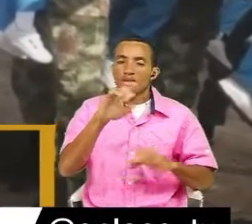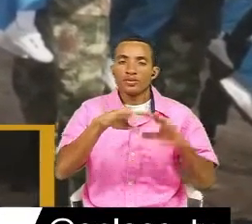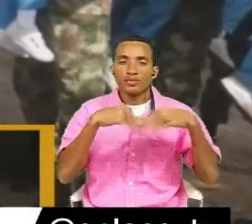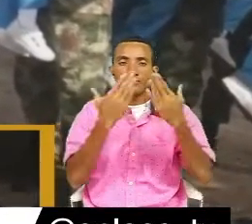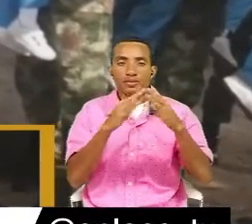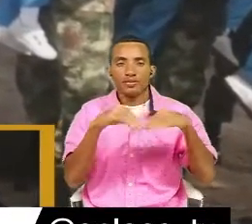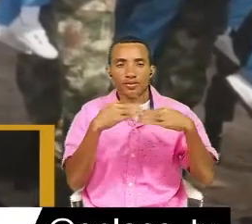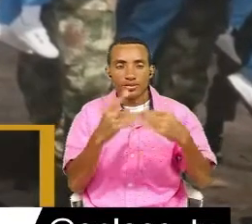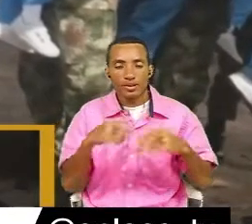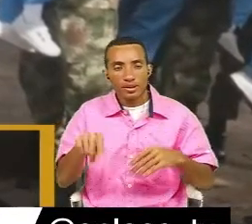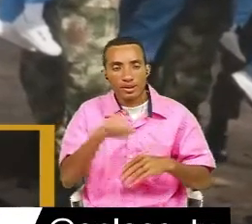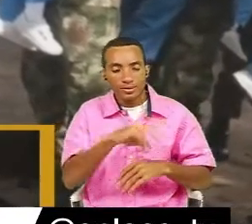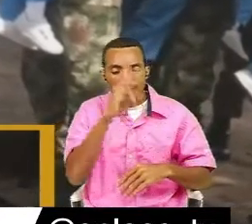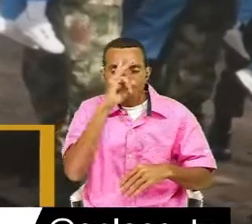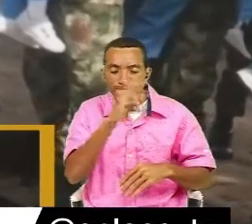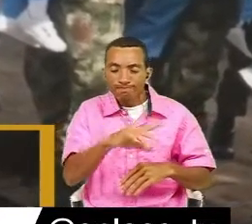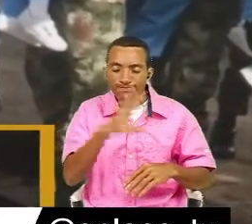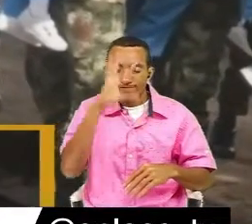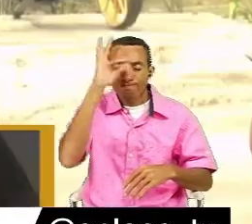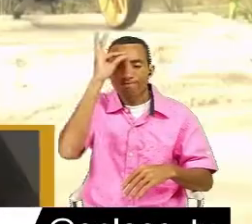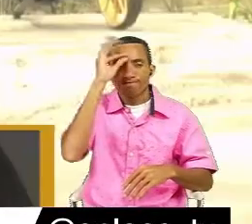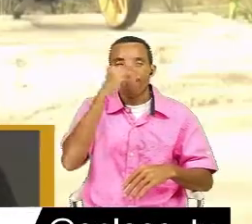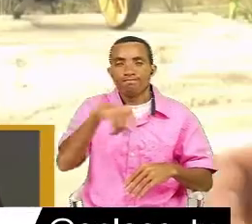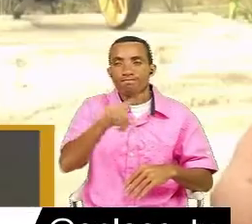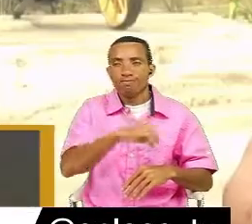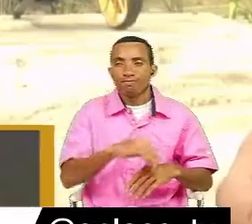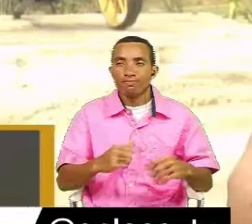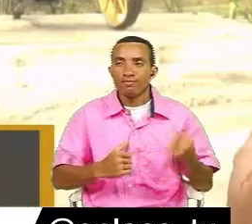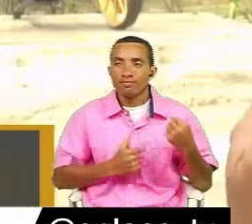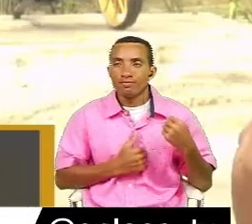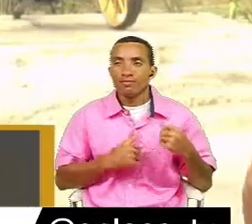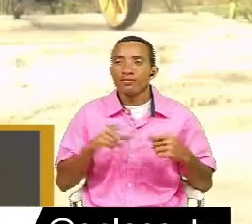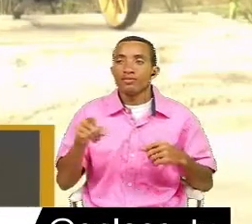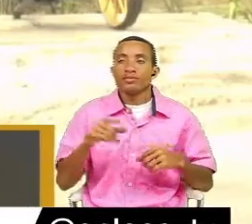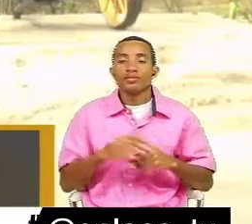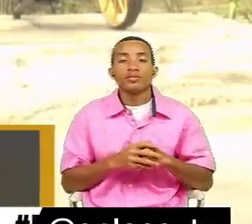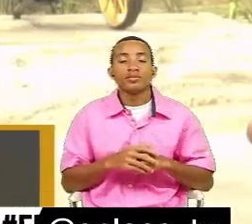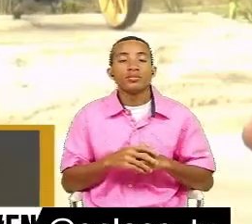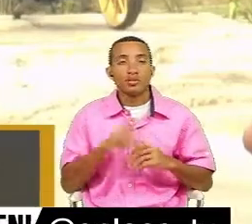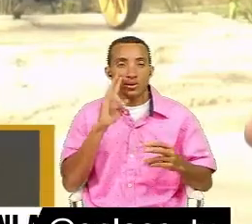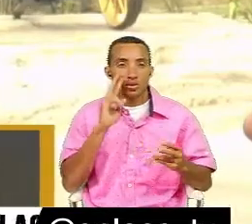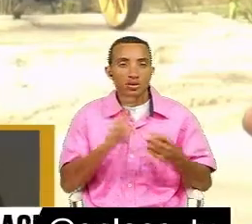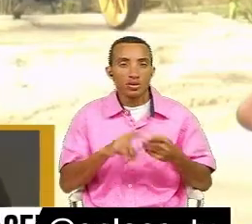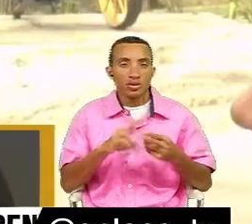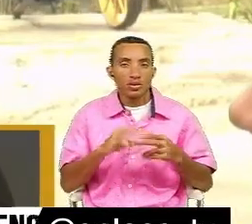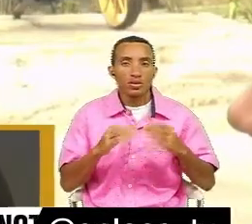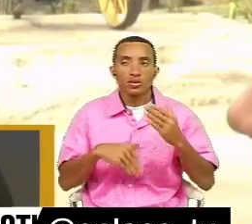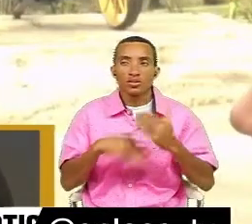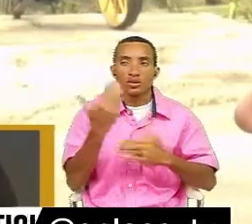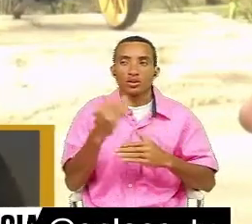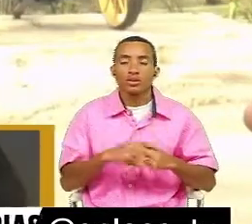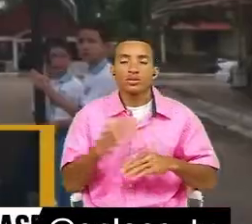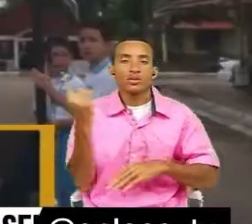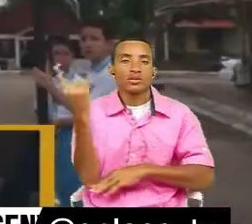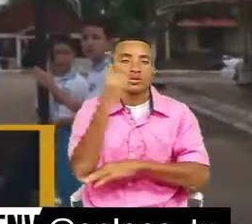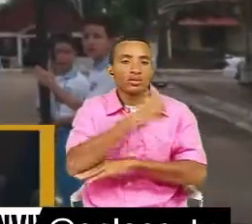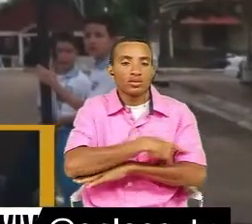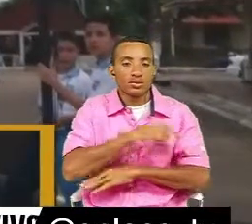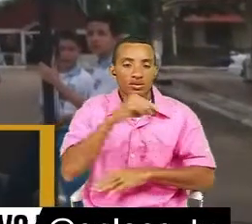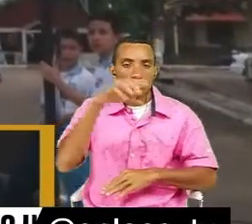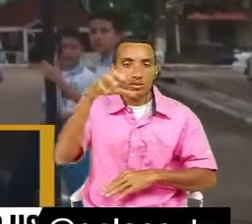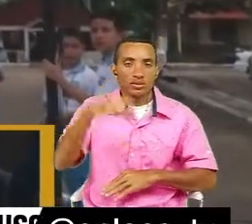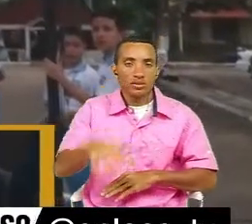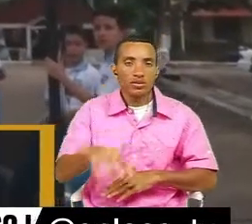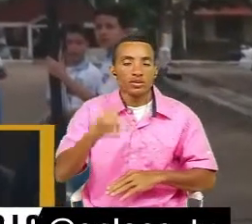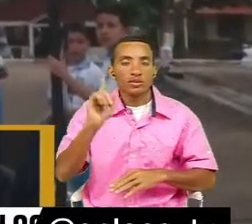por la institucionalidad y los héroes de la patria. Los niños o el personal conozca cómo se inició un día en nuestro batallón con la